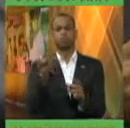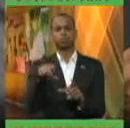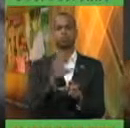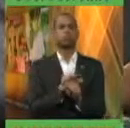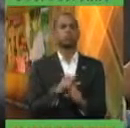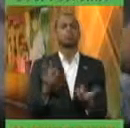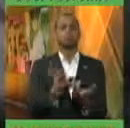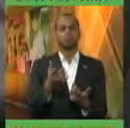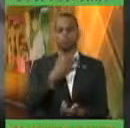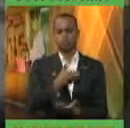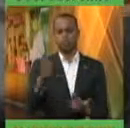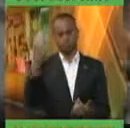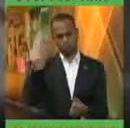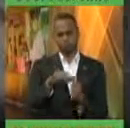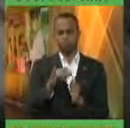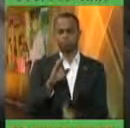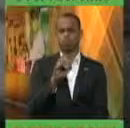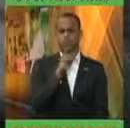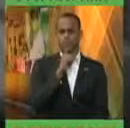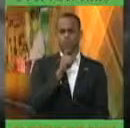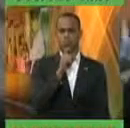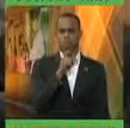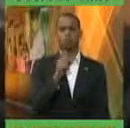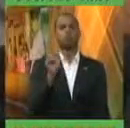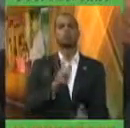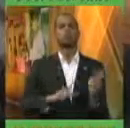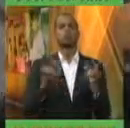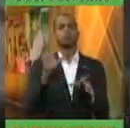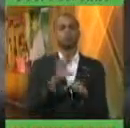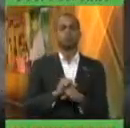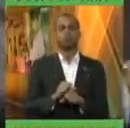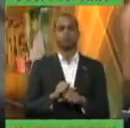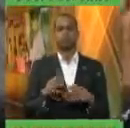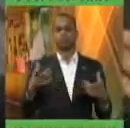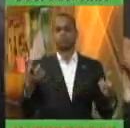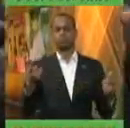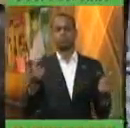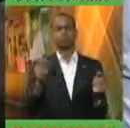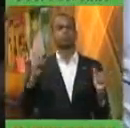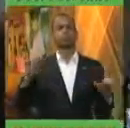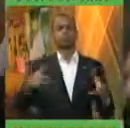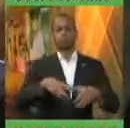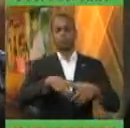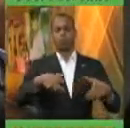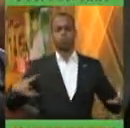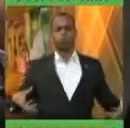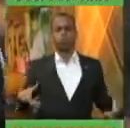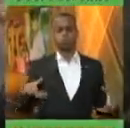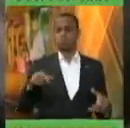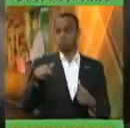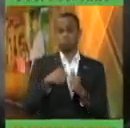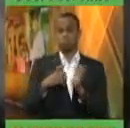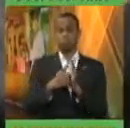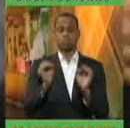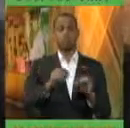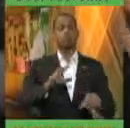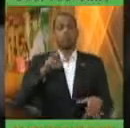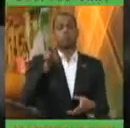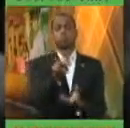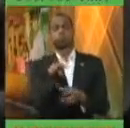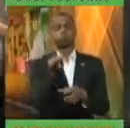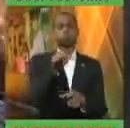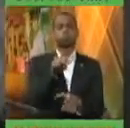ustedes recuerdan en bocachica como lleva a la gente con su tuvo rumbo bocachica sin tener discapacidad y